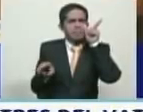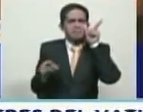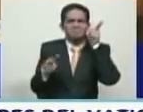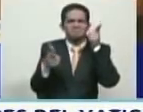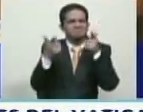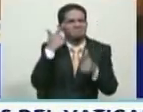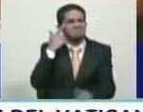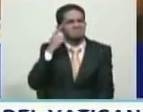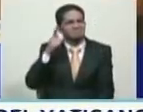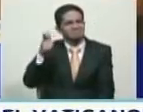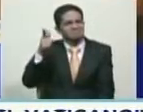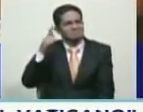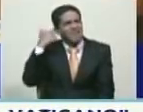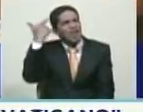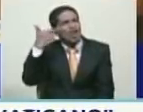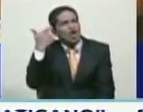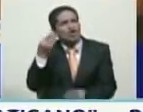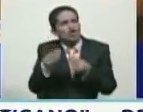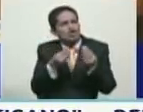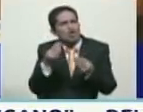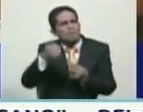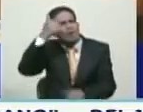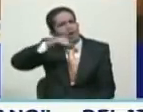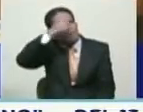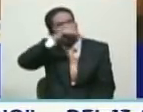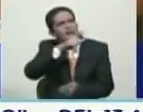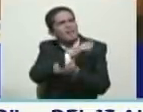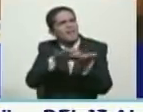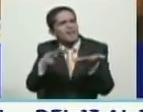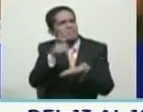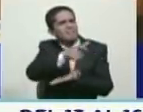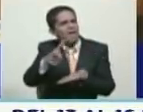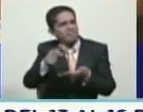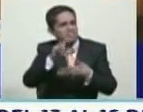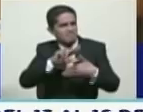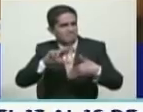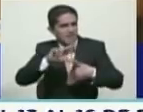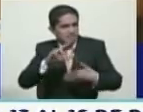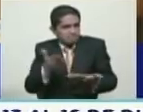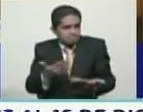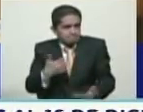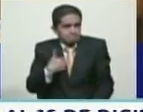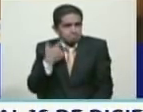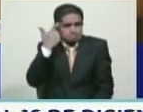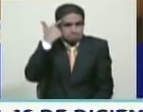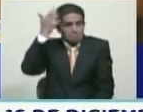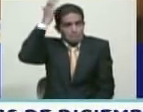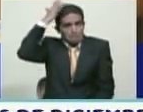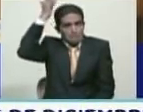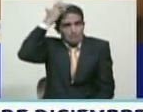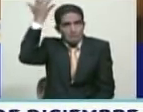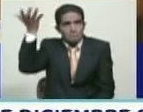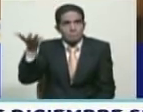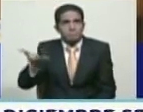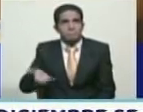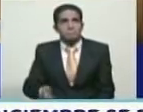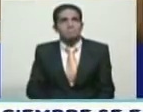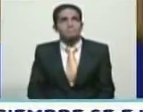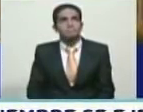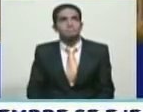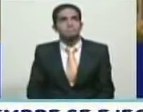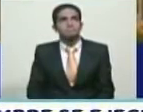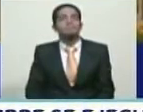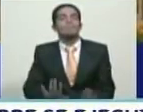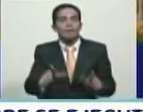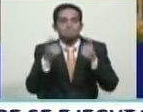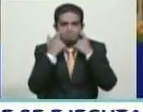está loco, ¿cómo 100.000 gratuitamente van a operar en América Latina? Eso pensaba personalmente. Mira, hermanas y hermanos,